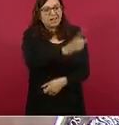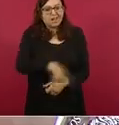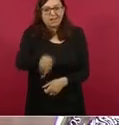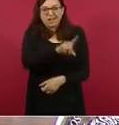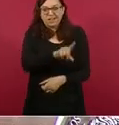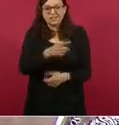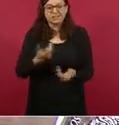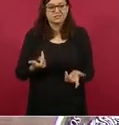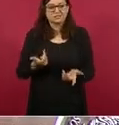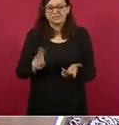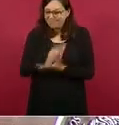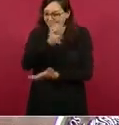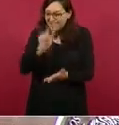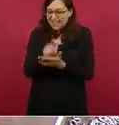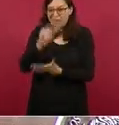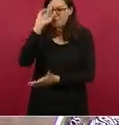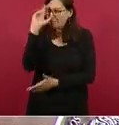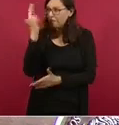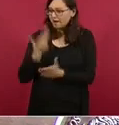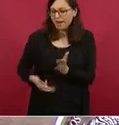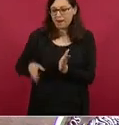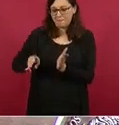actuando por consigna.